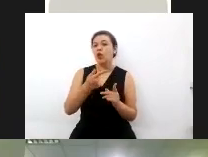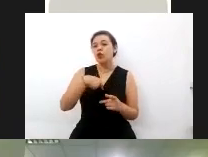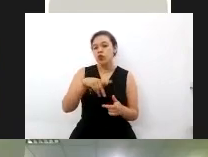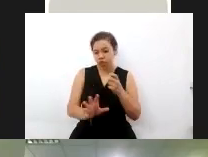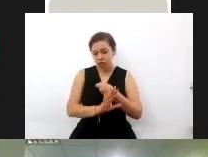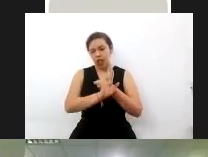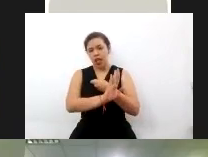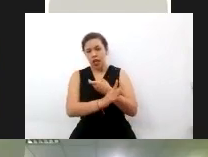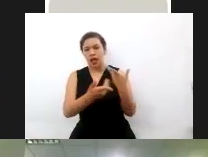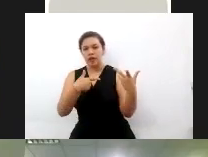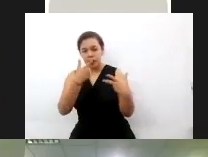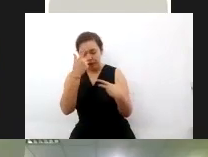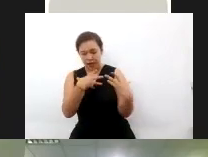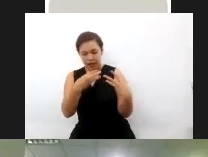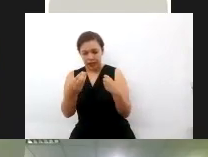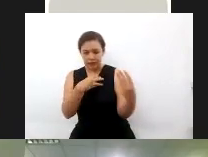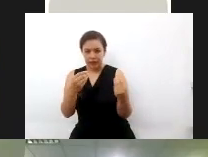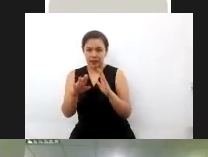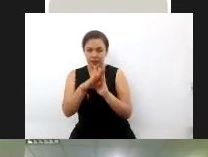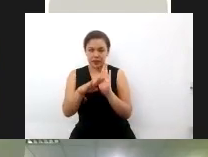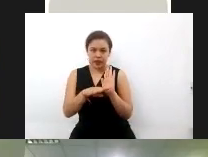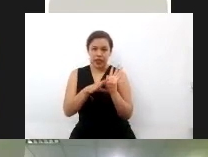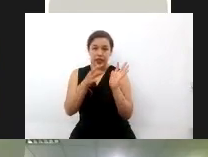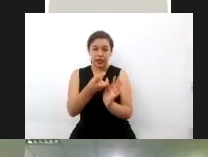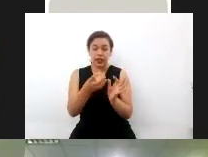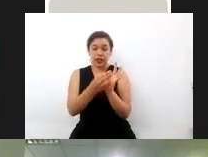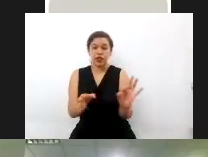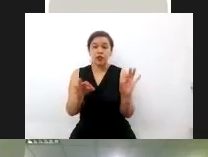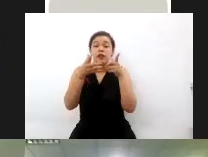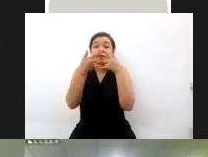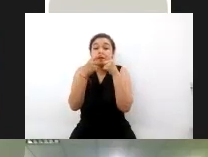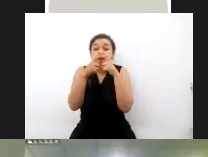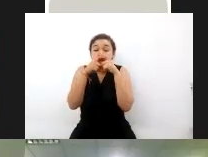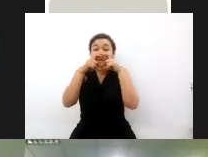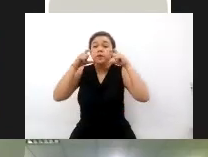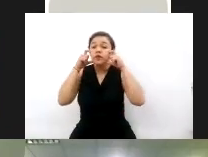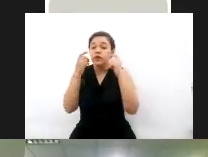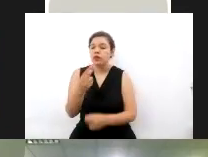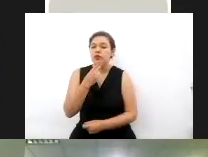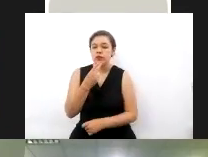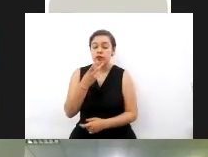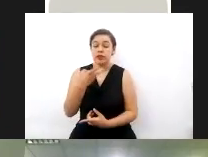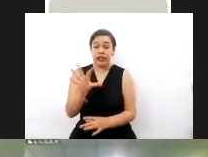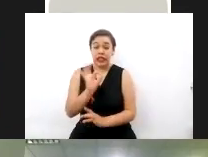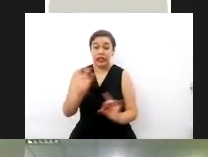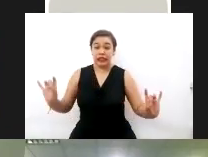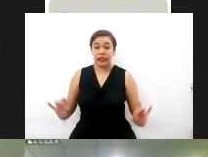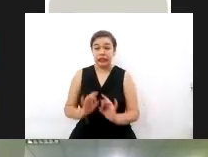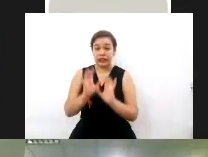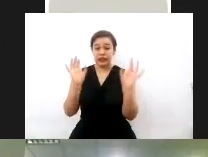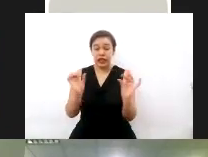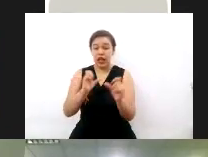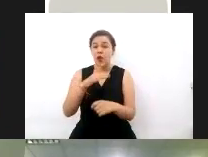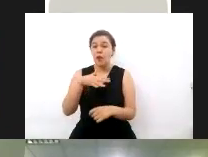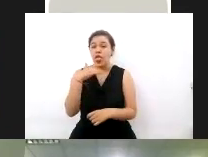precauciones y por eso es tan importante que tengan su cubrebocas. Si estuvieron en contacto con residuos, cualquier tipo